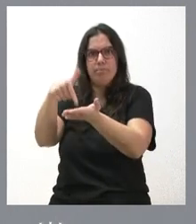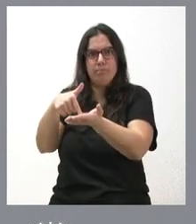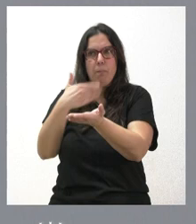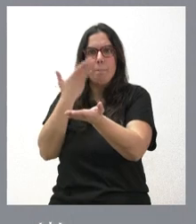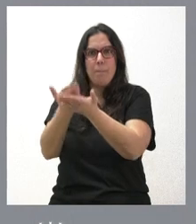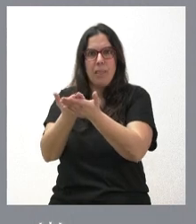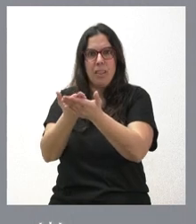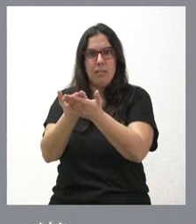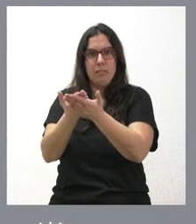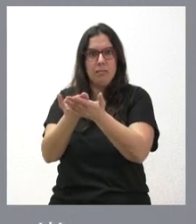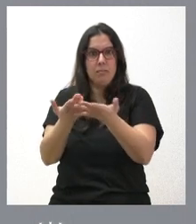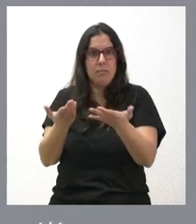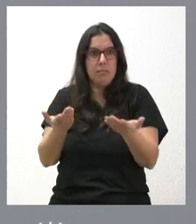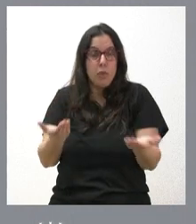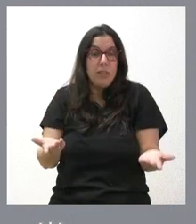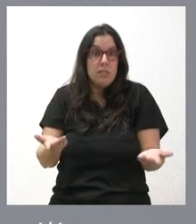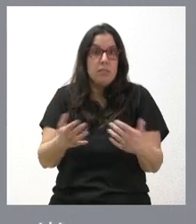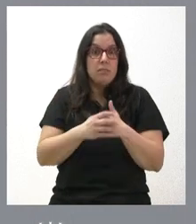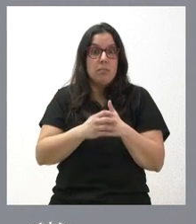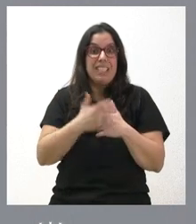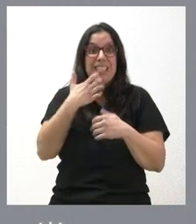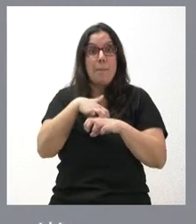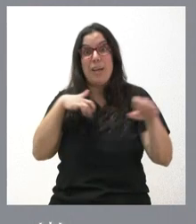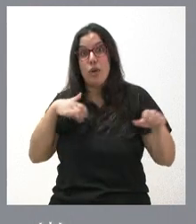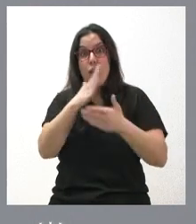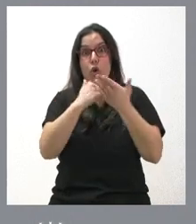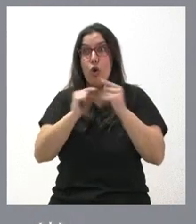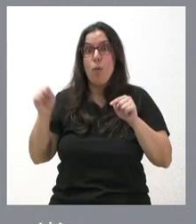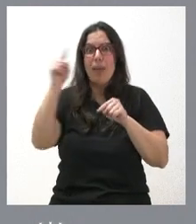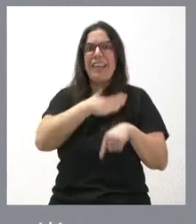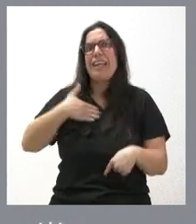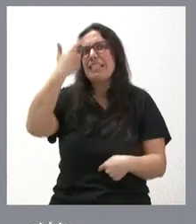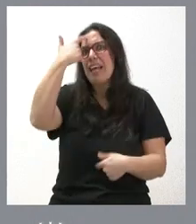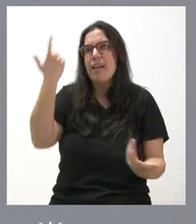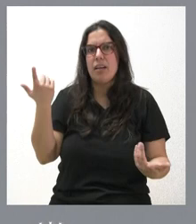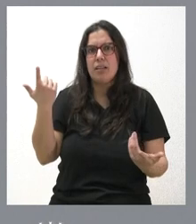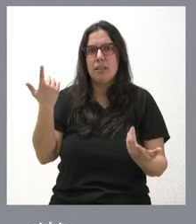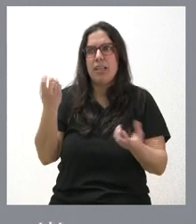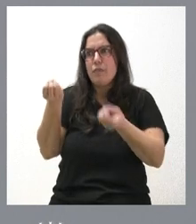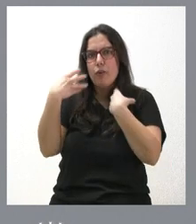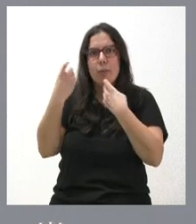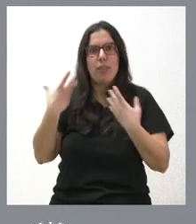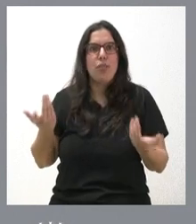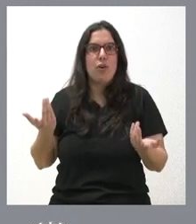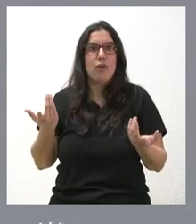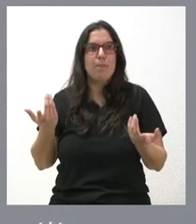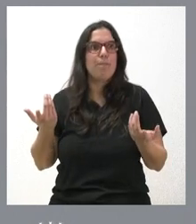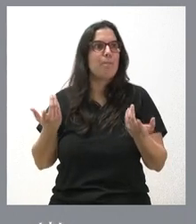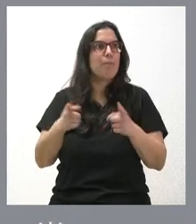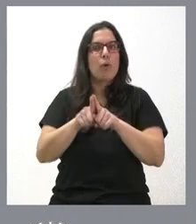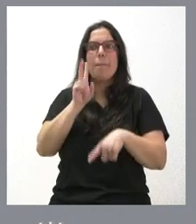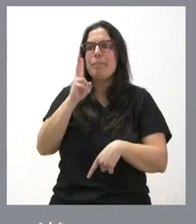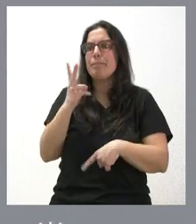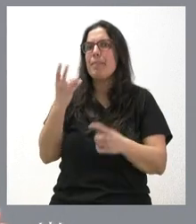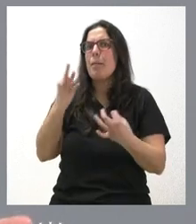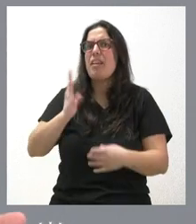hasta el día de hoy y por tanto si hay una mayoría de comunidades autónomas que quieren saber que quieren tener información que quieren ver qué es lo